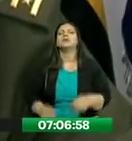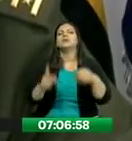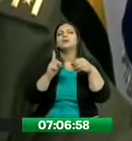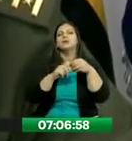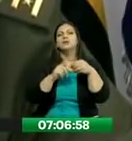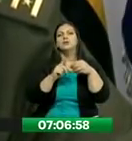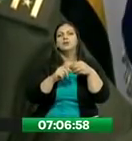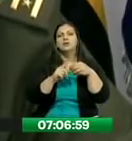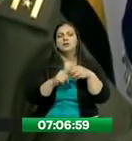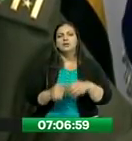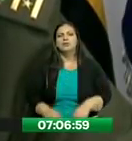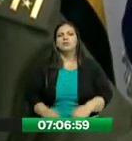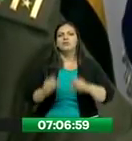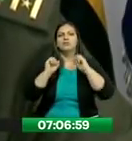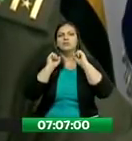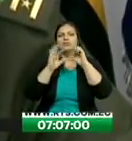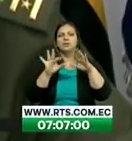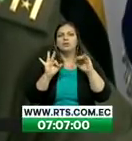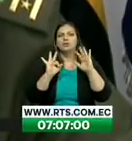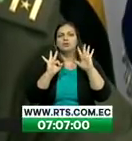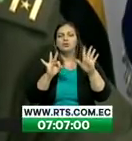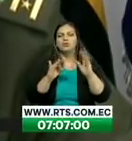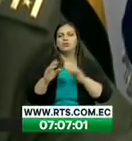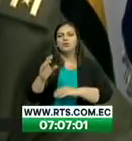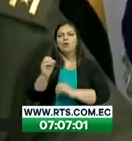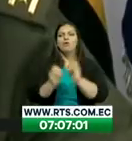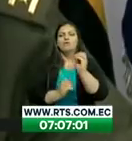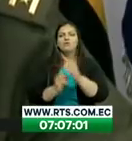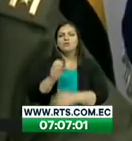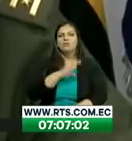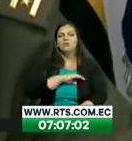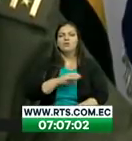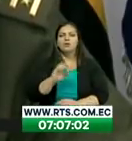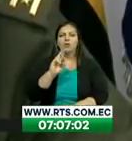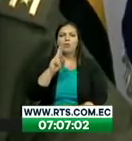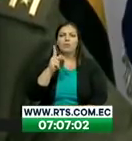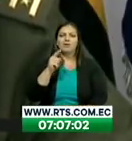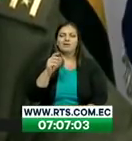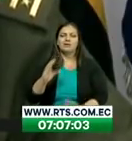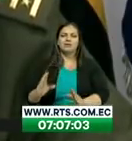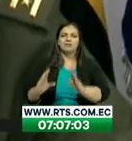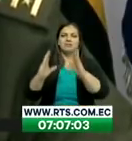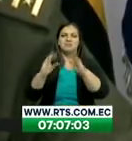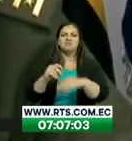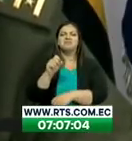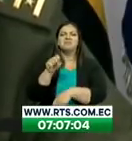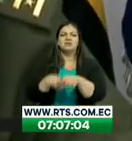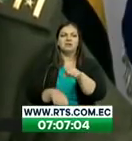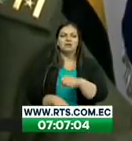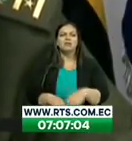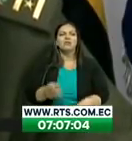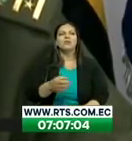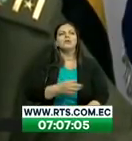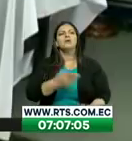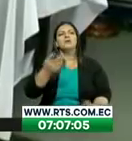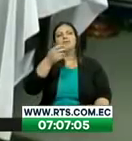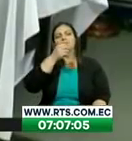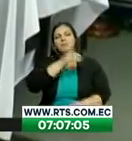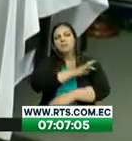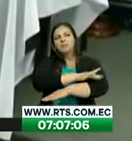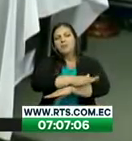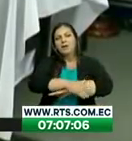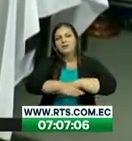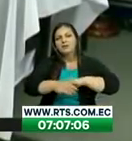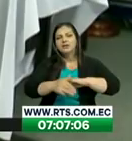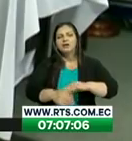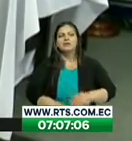Quito tenemos 18 UPCs atacadas, en Pastaza, en Pichincha y Sucumbíos. Finalmente,